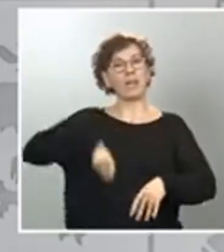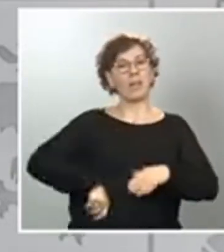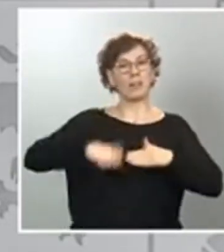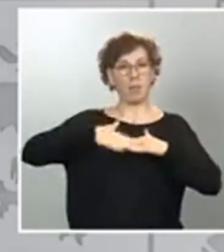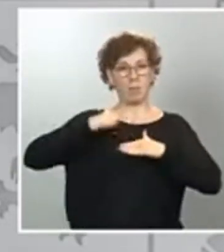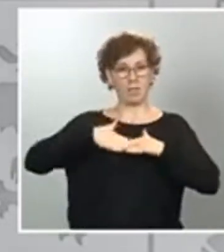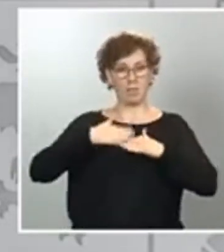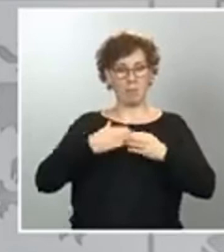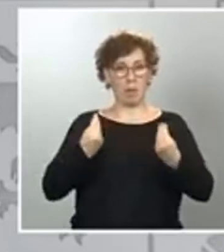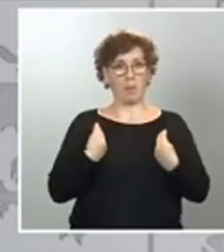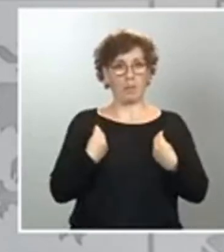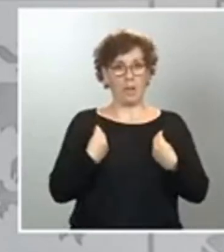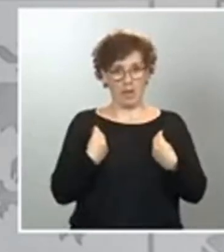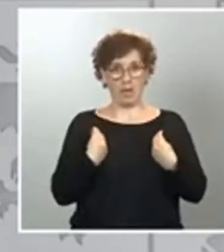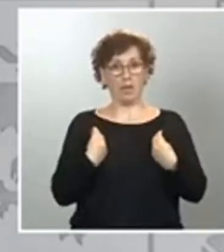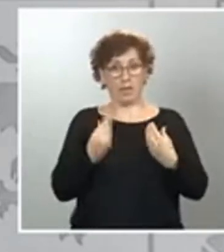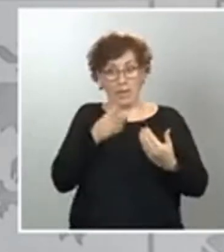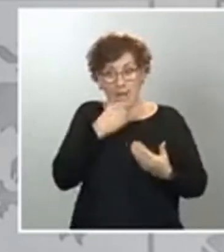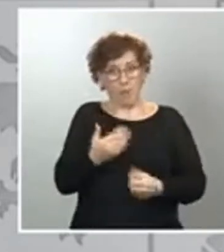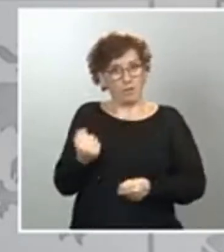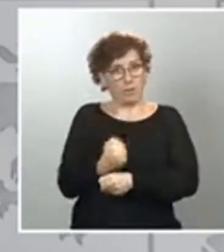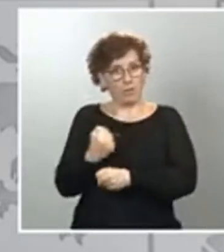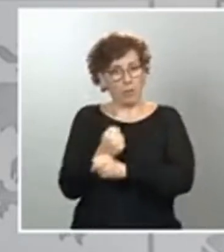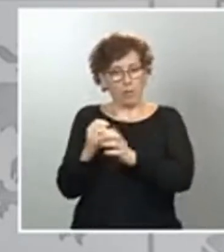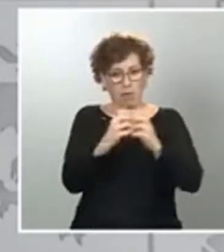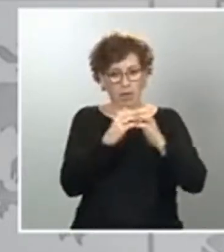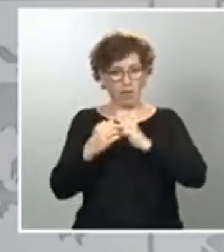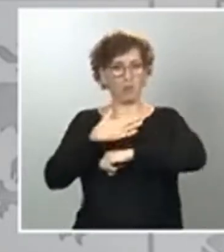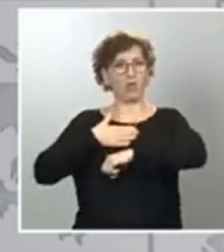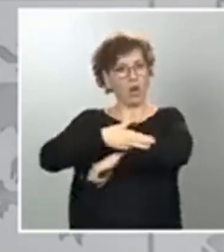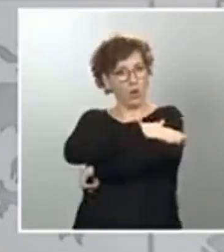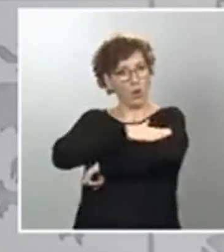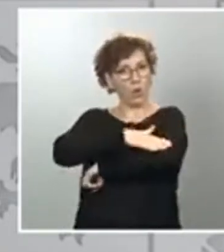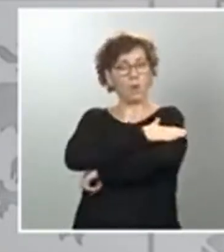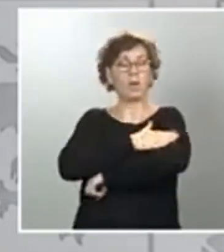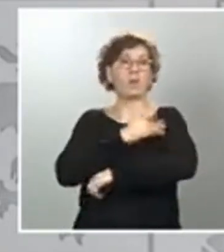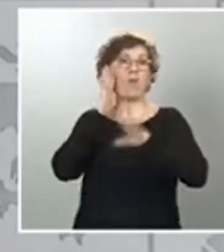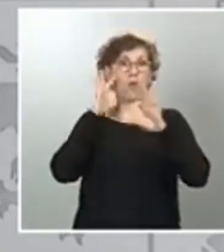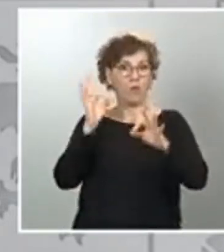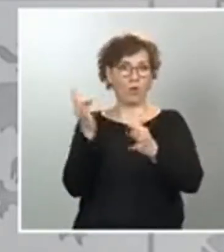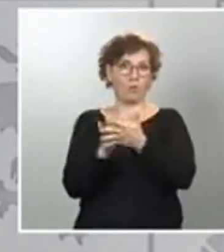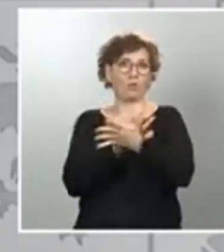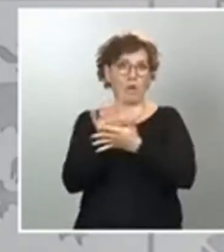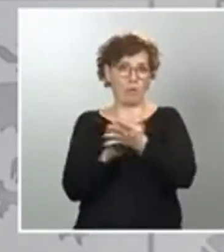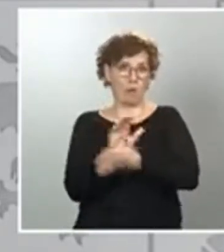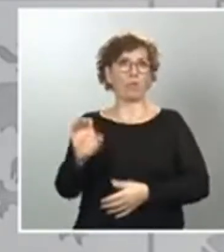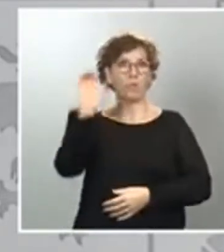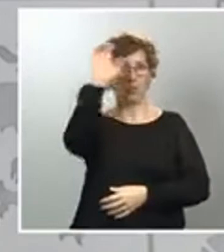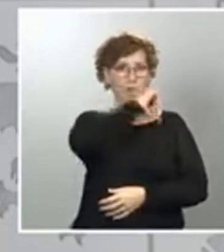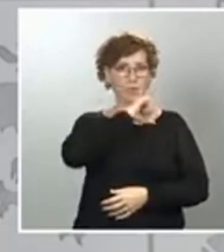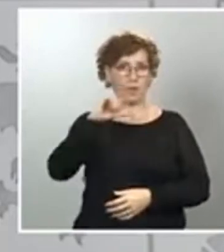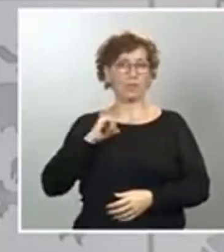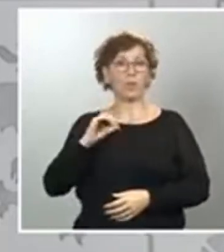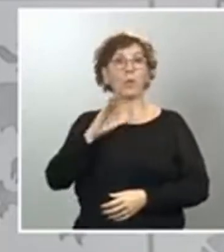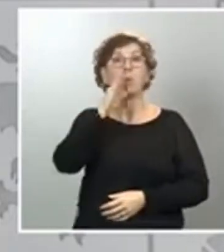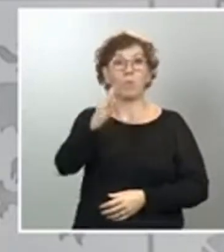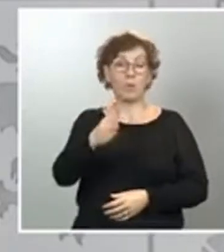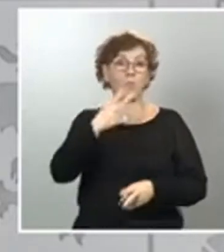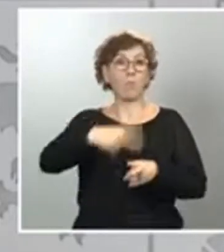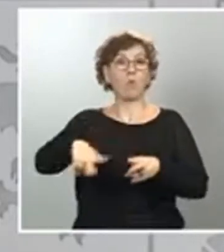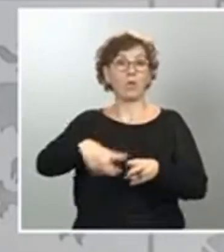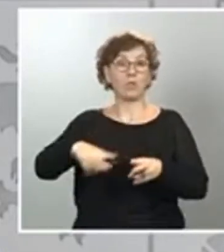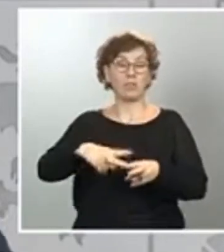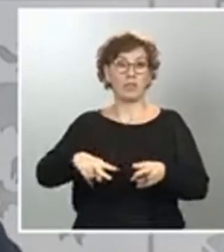estamos trabajando en el Gobierno y lógicamente pues tenemos que hablar con las comunidades autónomas porque sabe que las políticas sociales están en manos de las comunidades